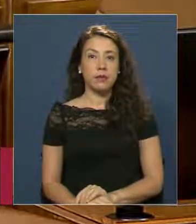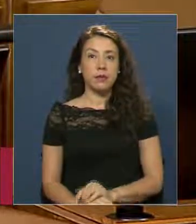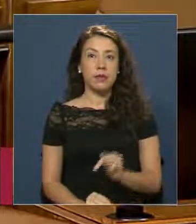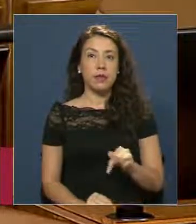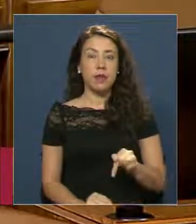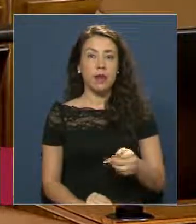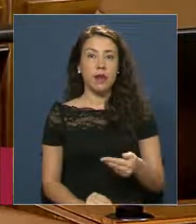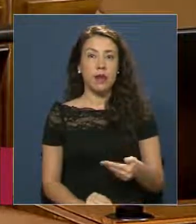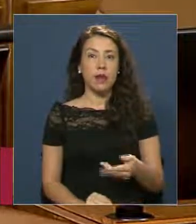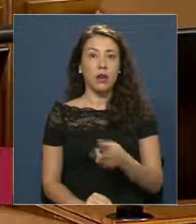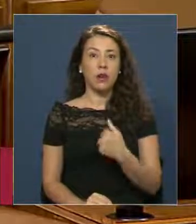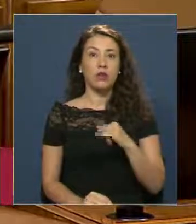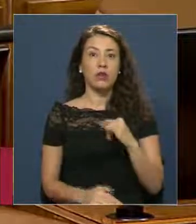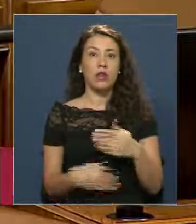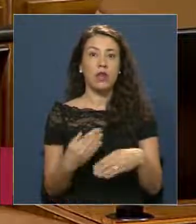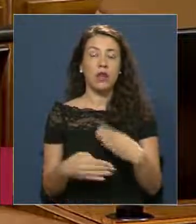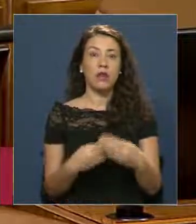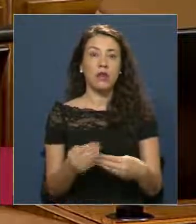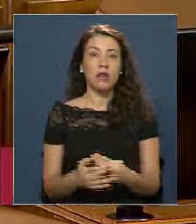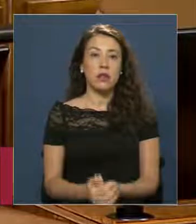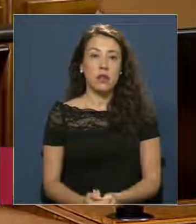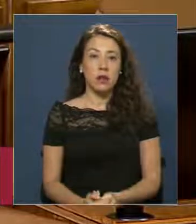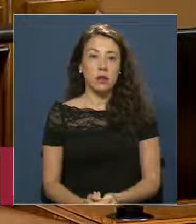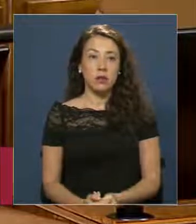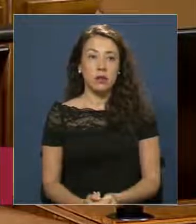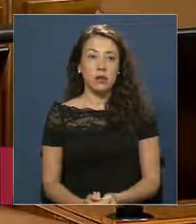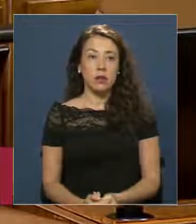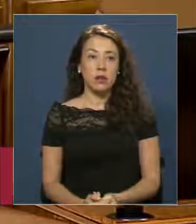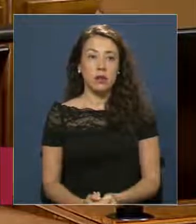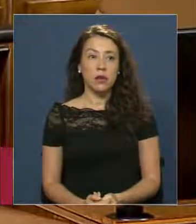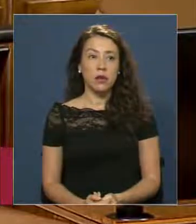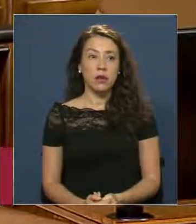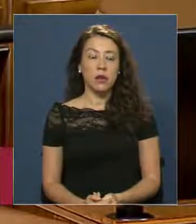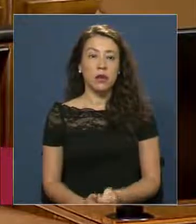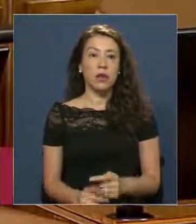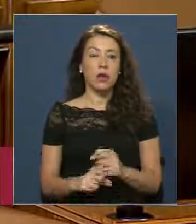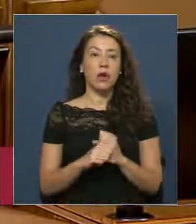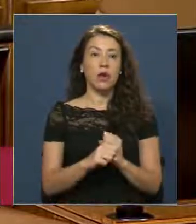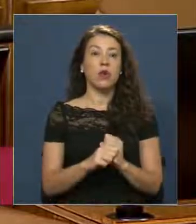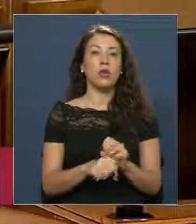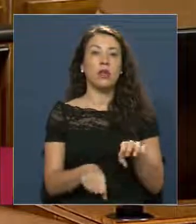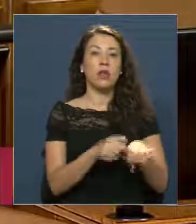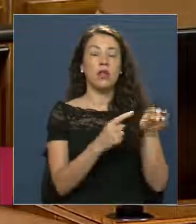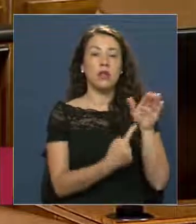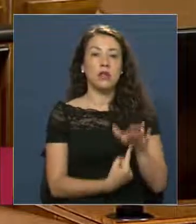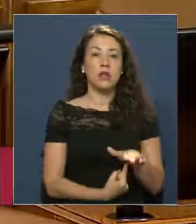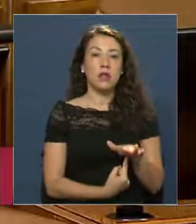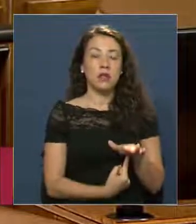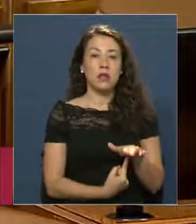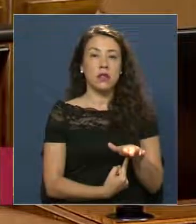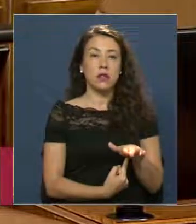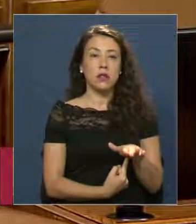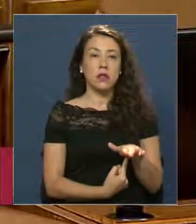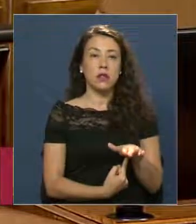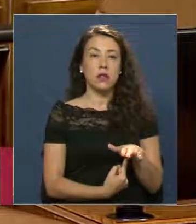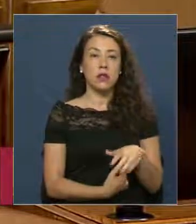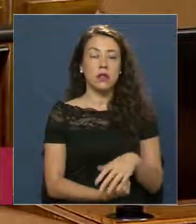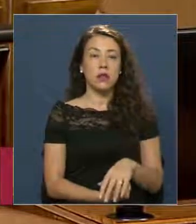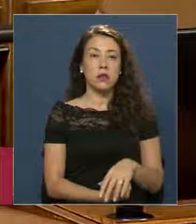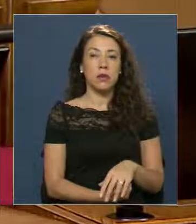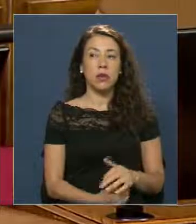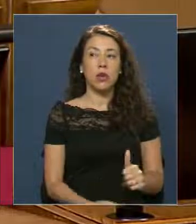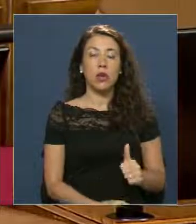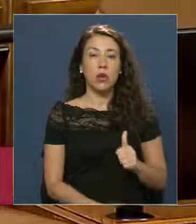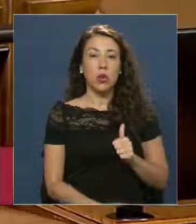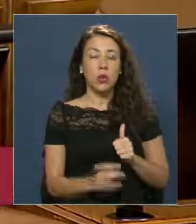alguna manera, estamos avanzando en este capítulo contra la discriminación y